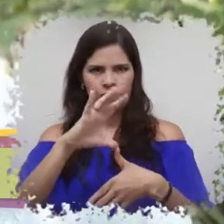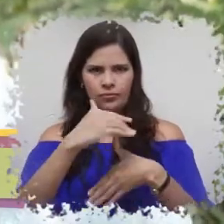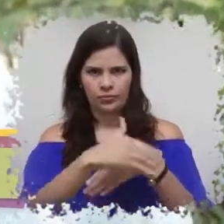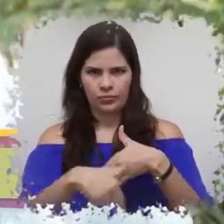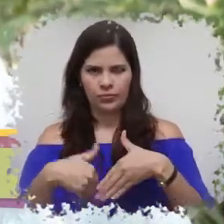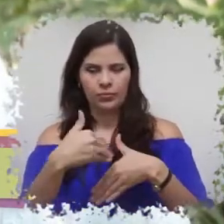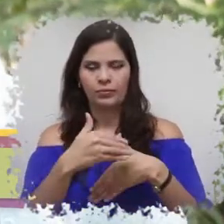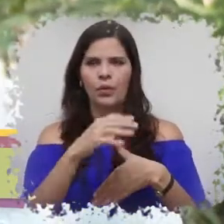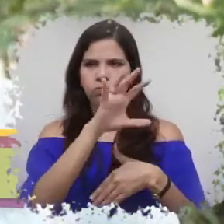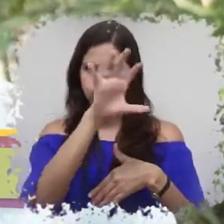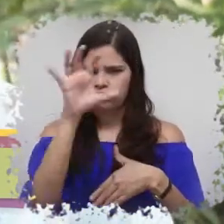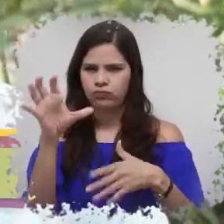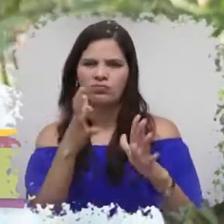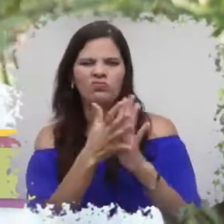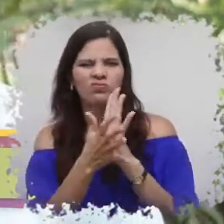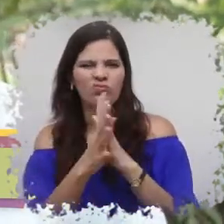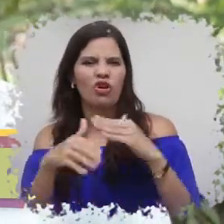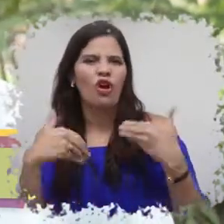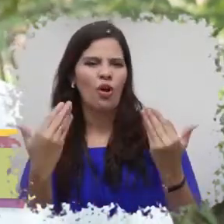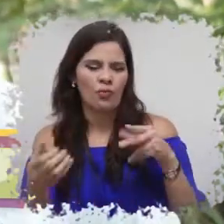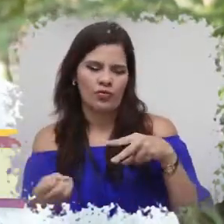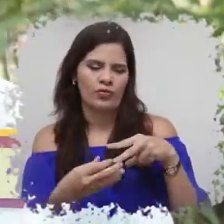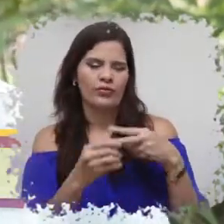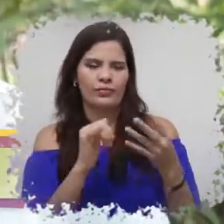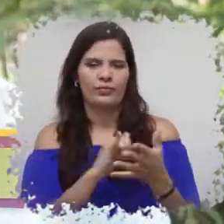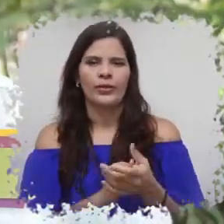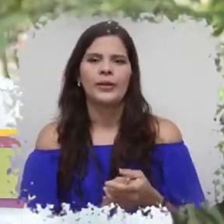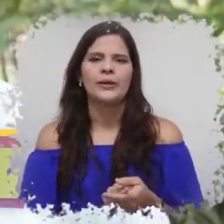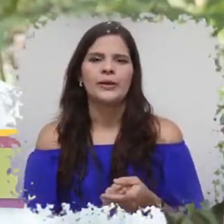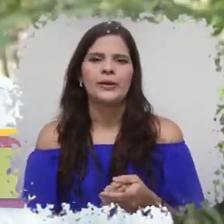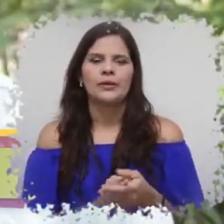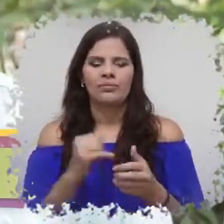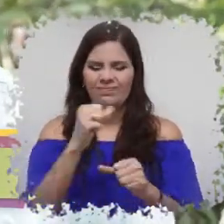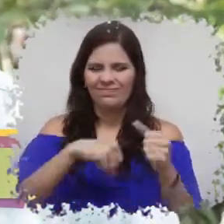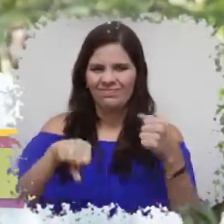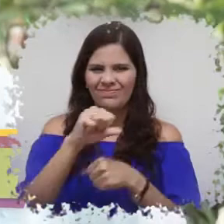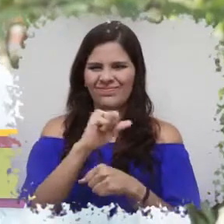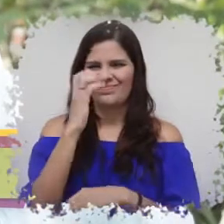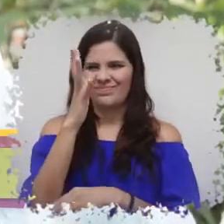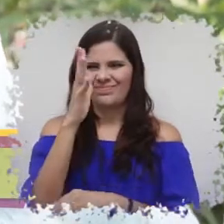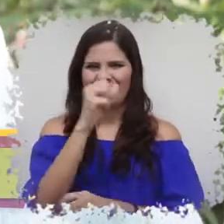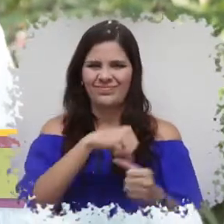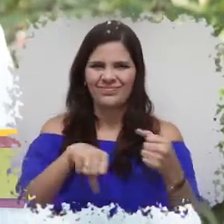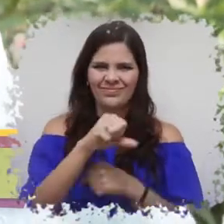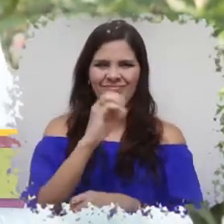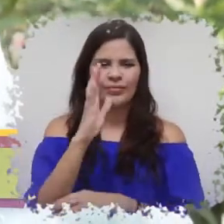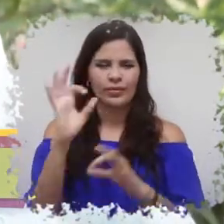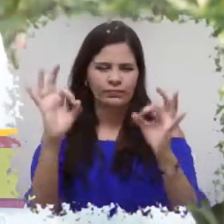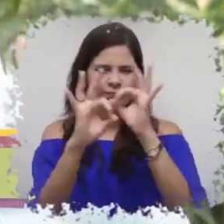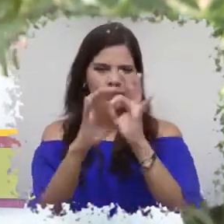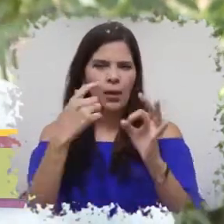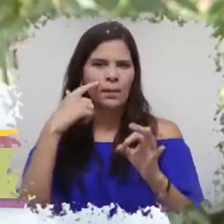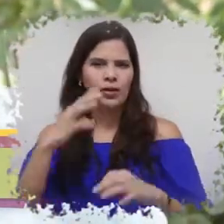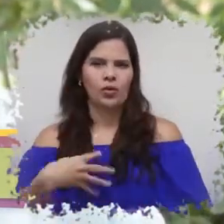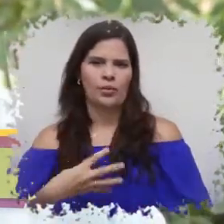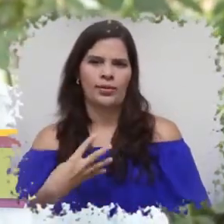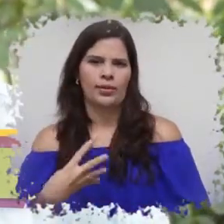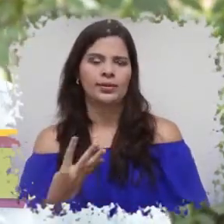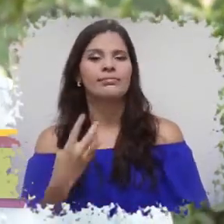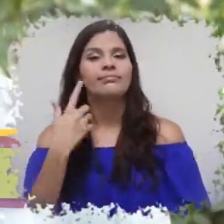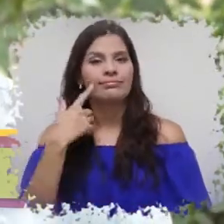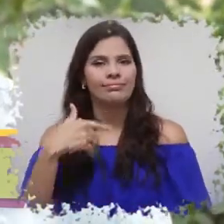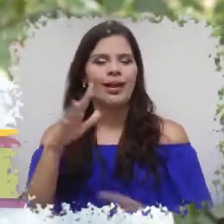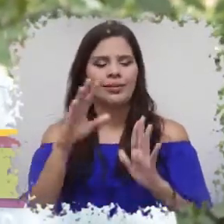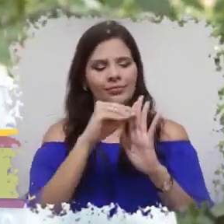diferentes países de América Latina. El simposio está organizado en un enfoque basado